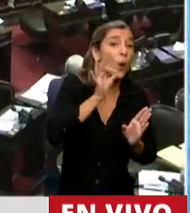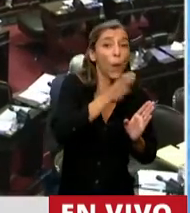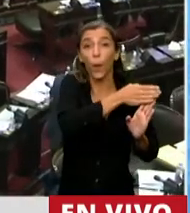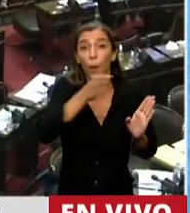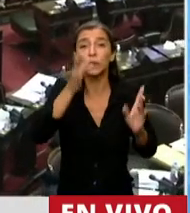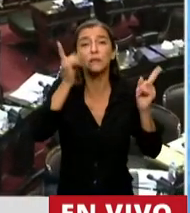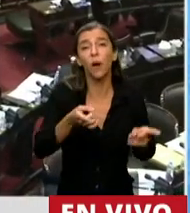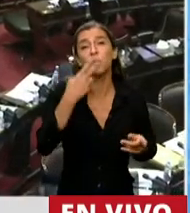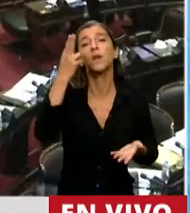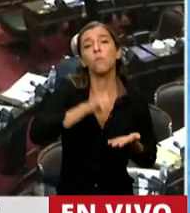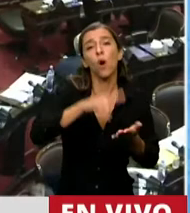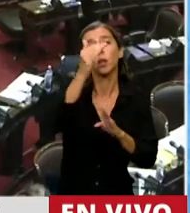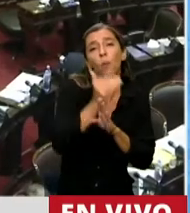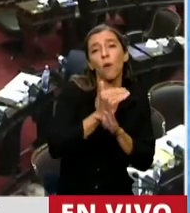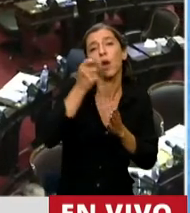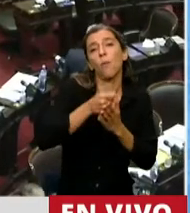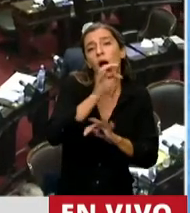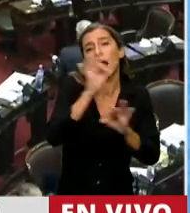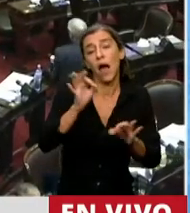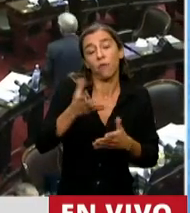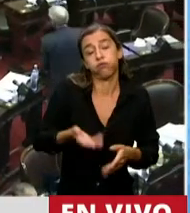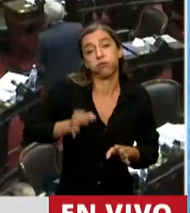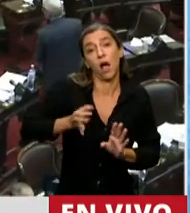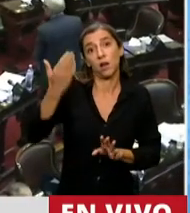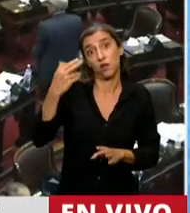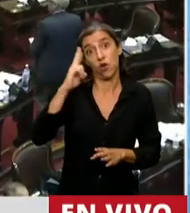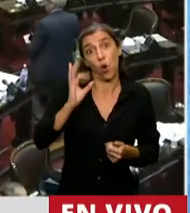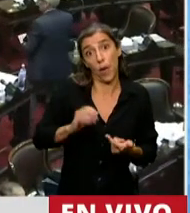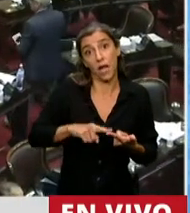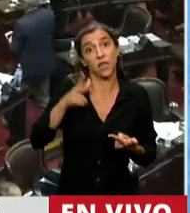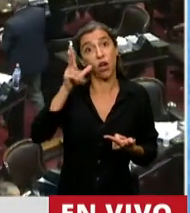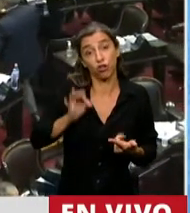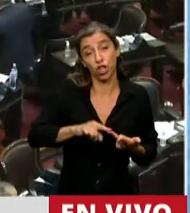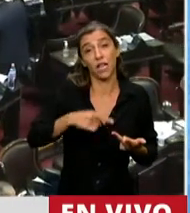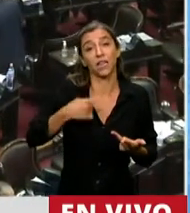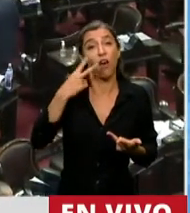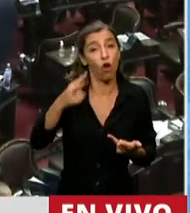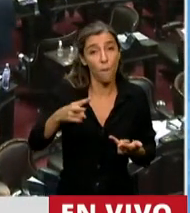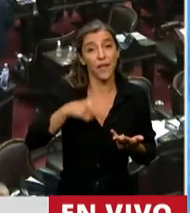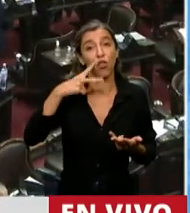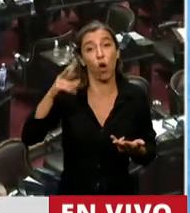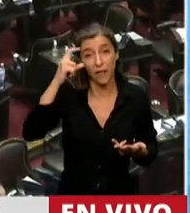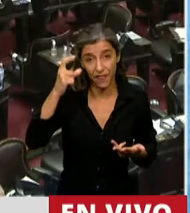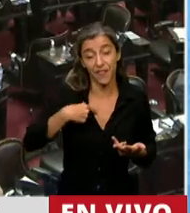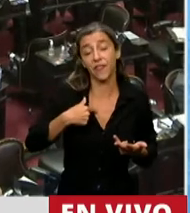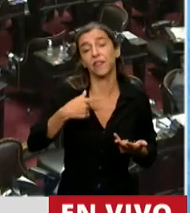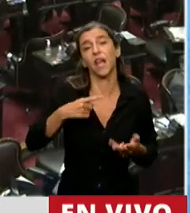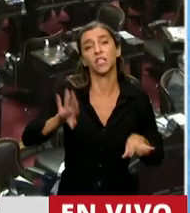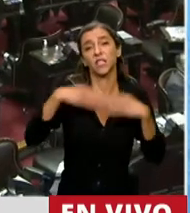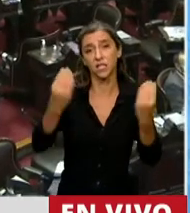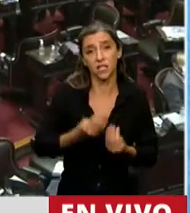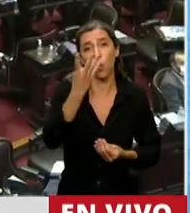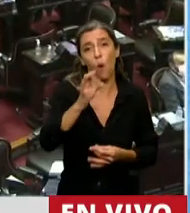exenciones impositivas y todo lo demás. Fíjese, los años 90, o sea, los años 80, los años 90, 2000, 2010, o sea, 40